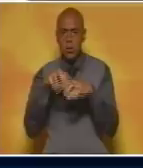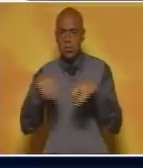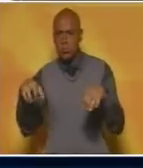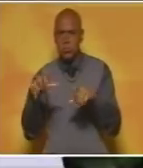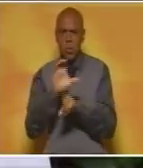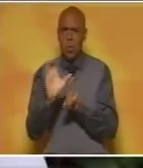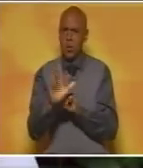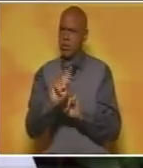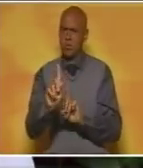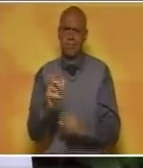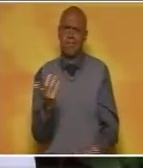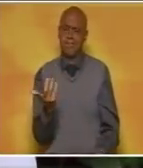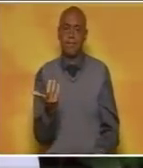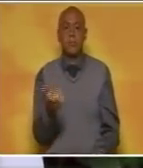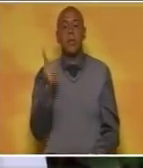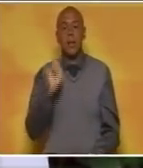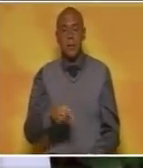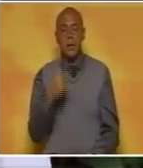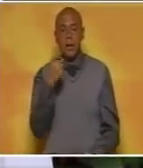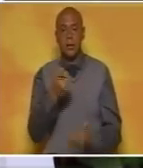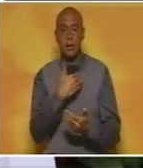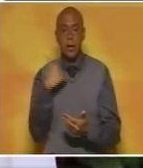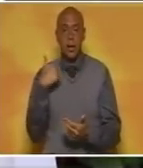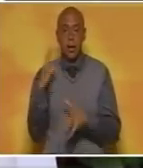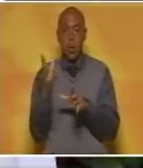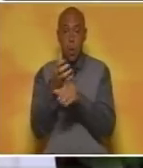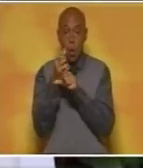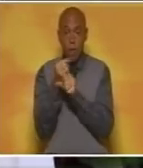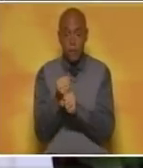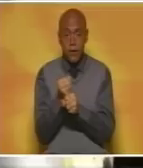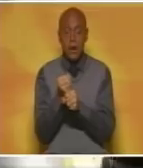radicalismos. Amengual considera fundamental recuperar la confianza en